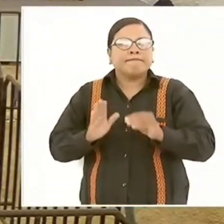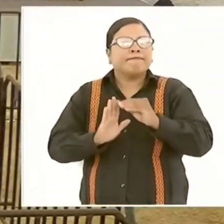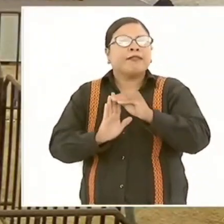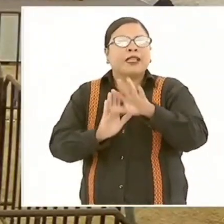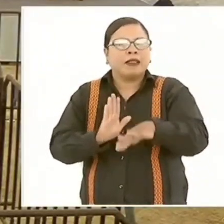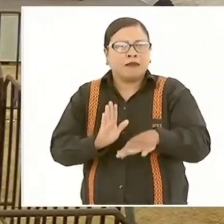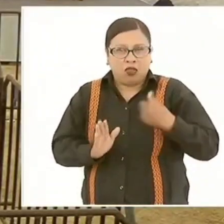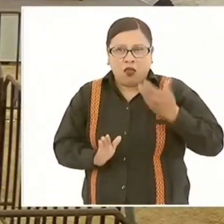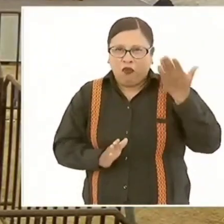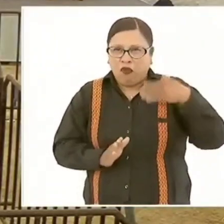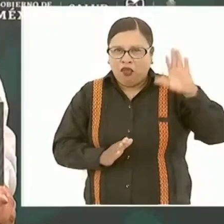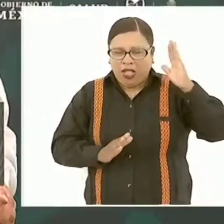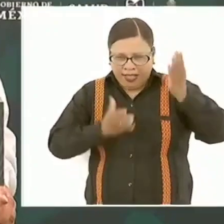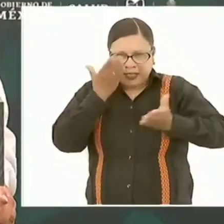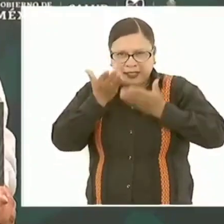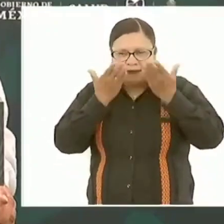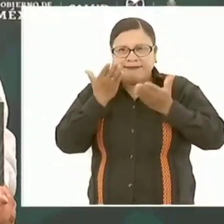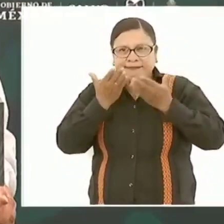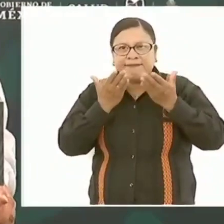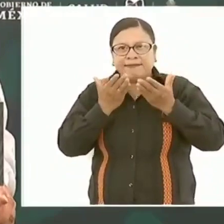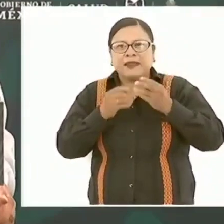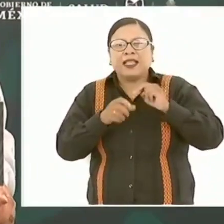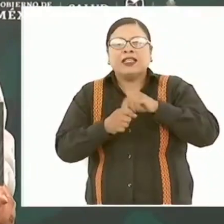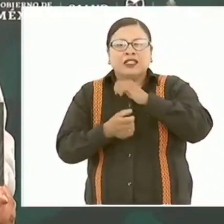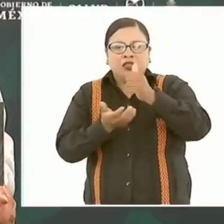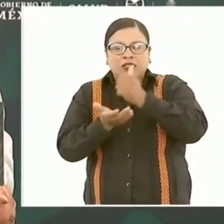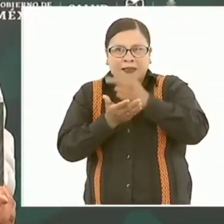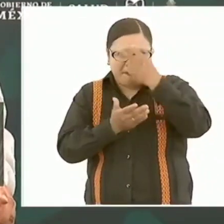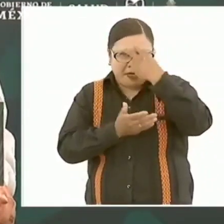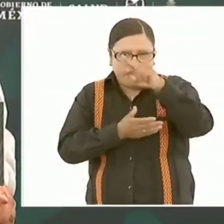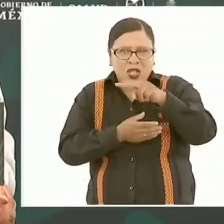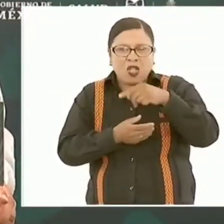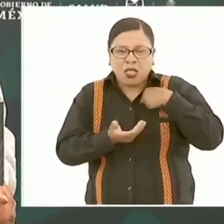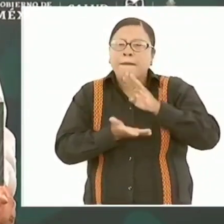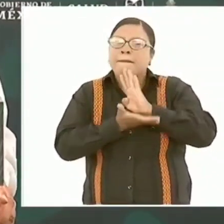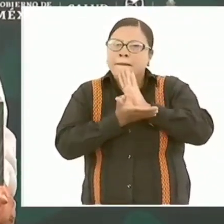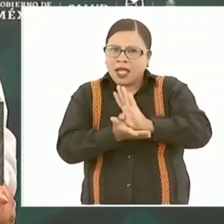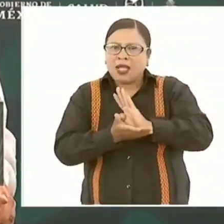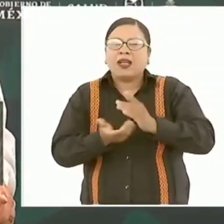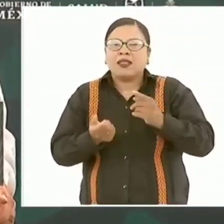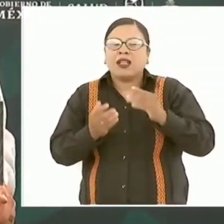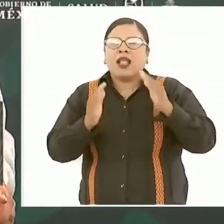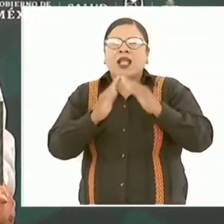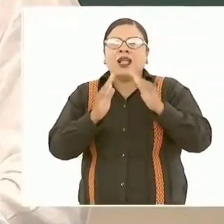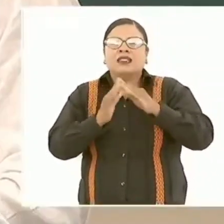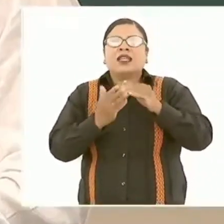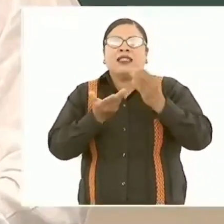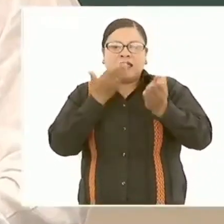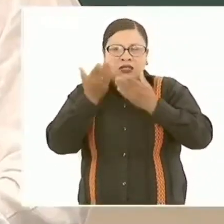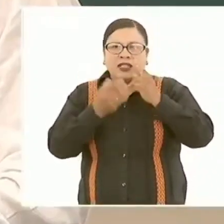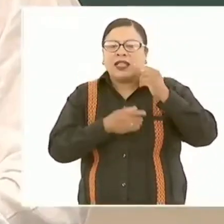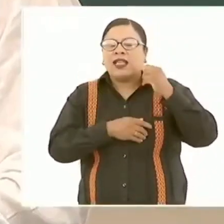cuando yo fui a estudiar a la Ciudad de México, becado a la Casa del Estudiante Tabasqueño,